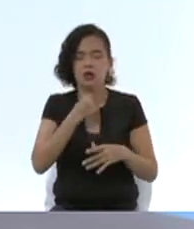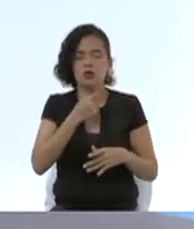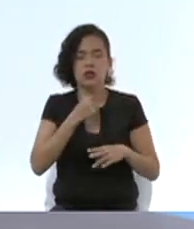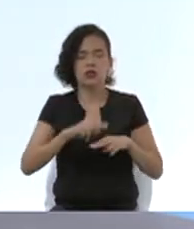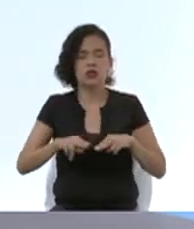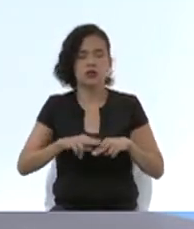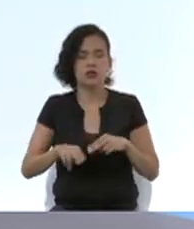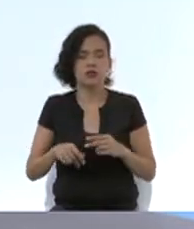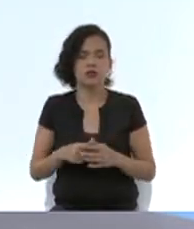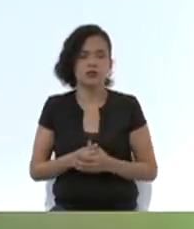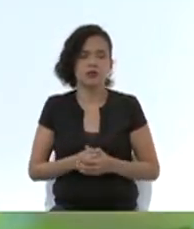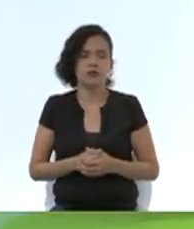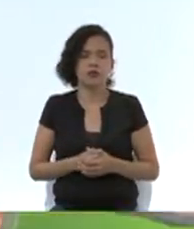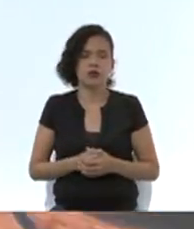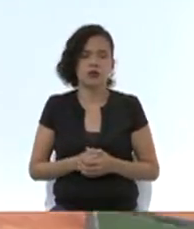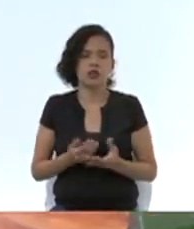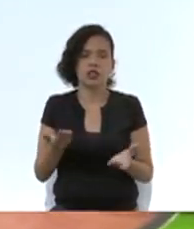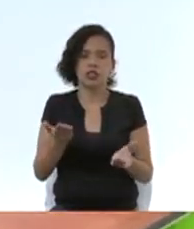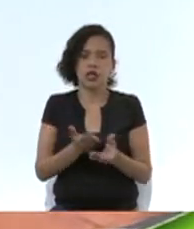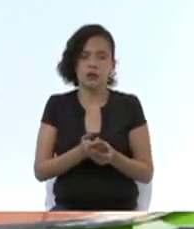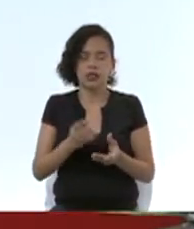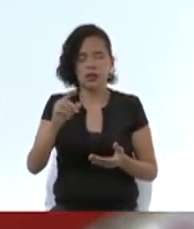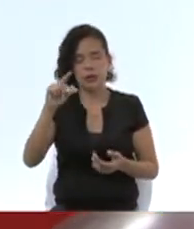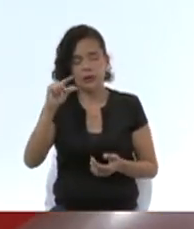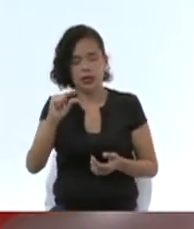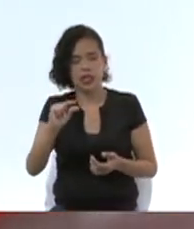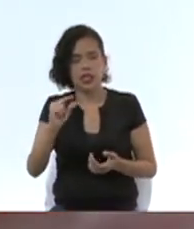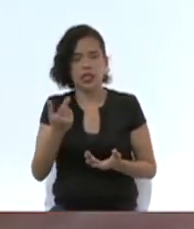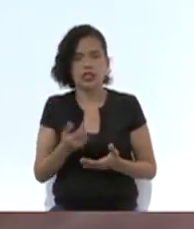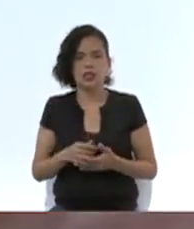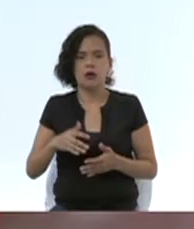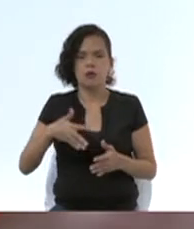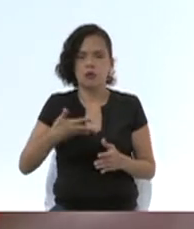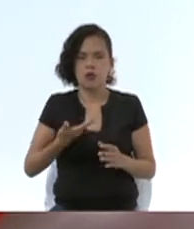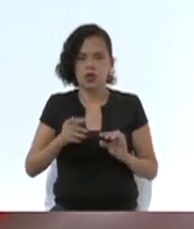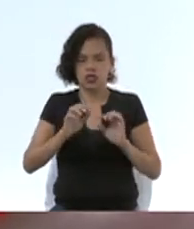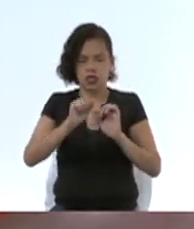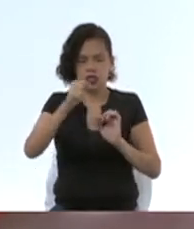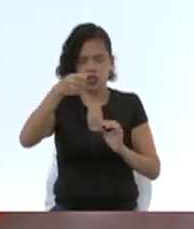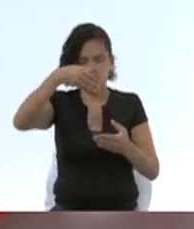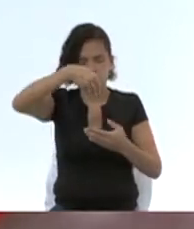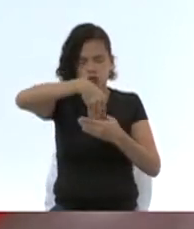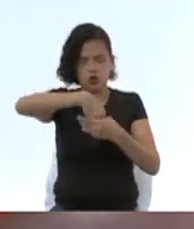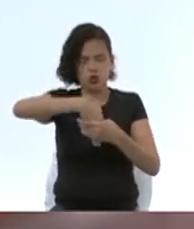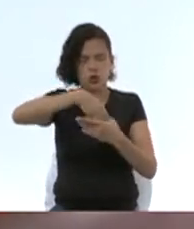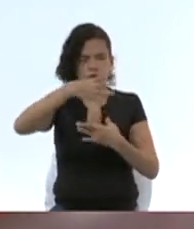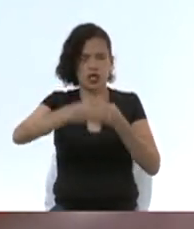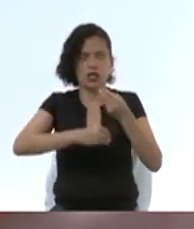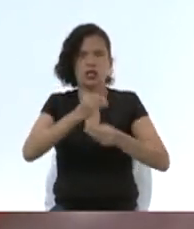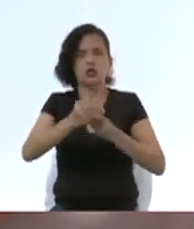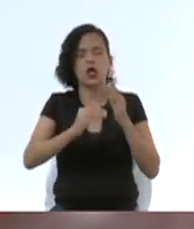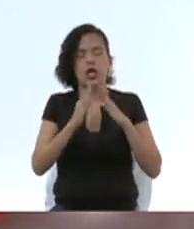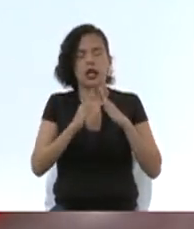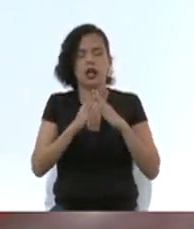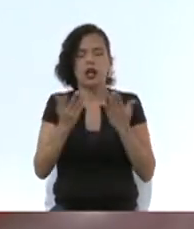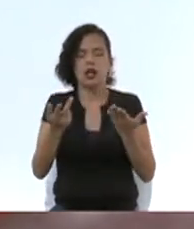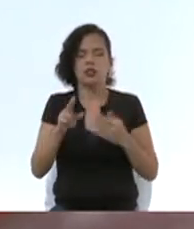pequeños. Pueden ser carpetas más pequeñas, pueden ser también sobres elaborados en casa,